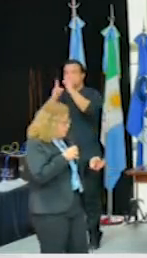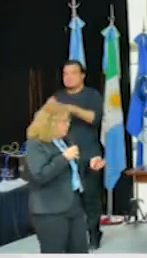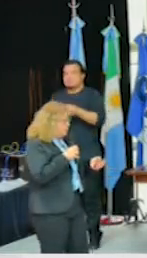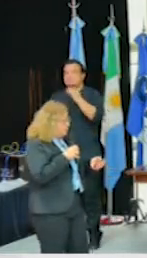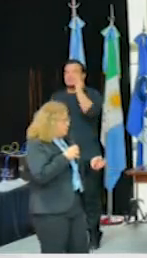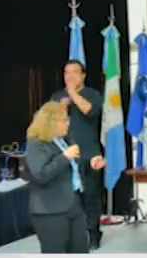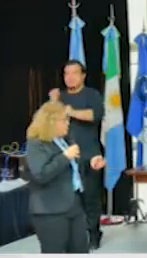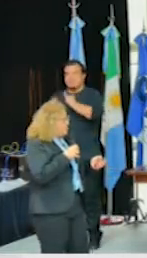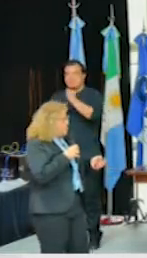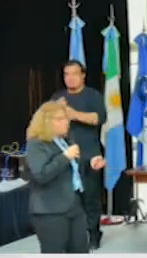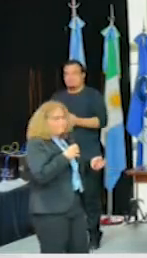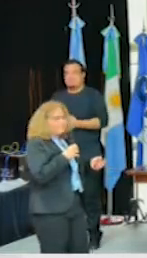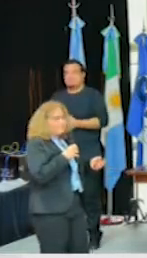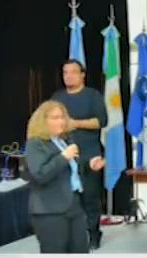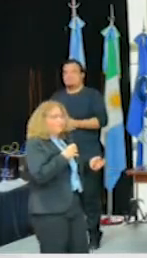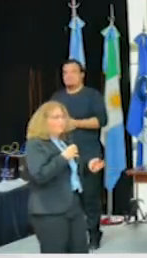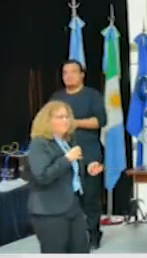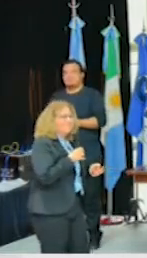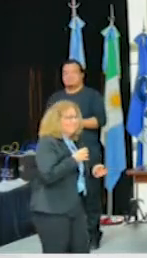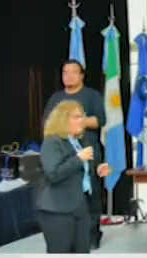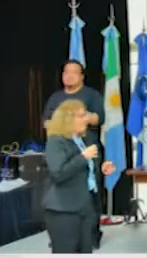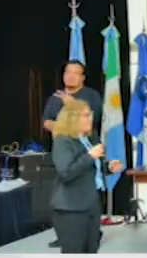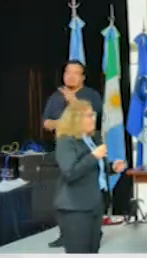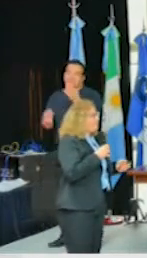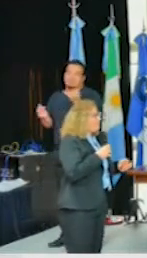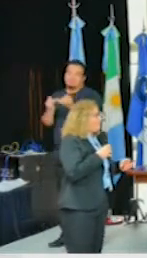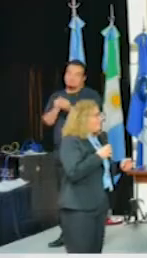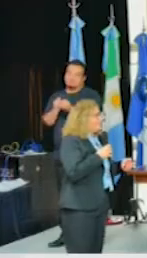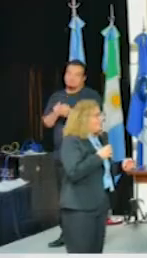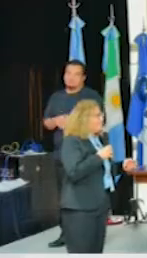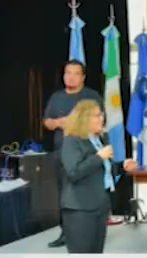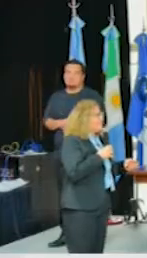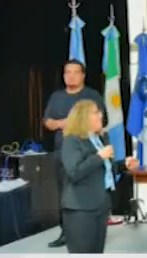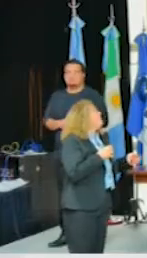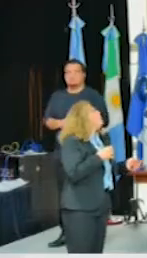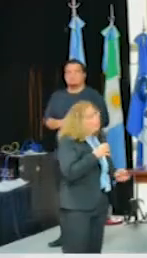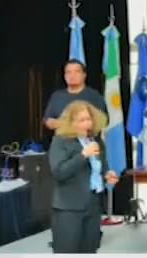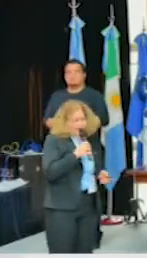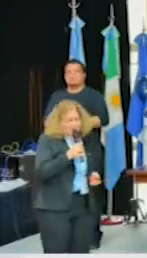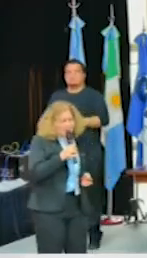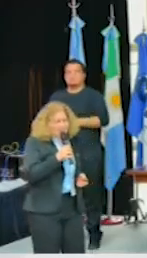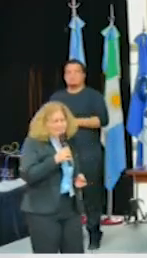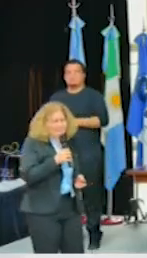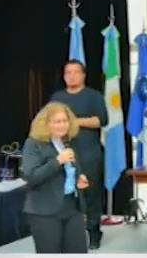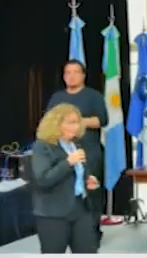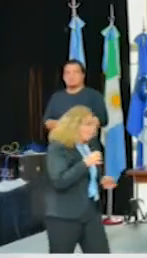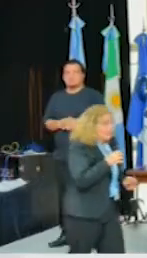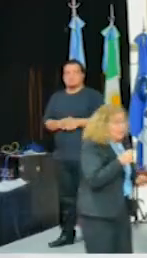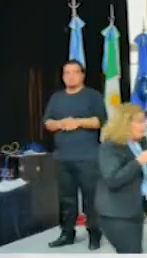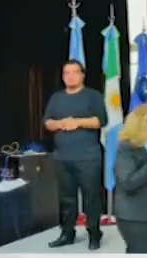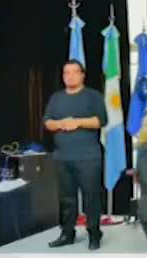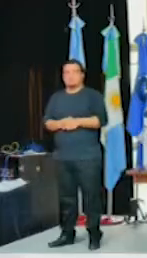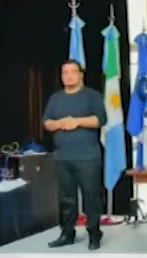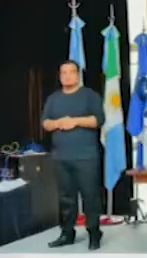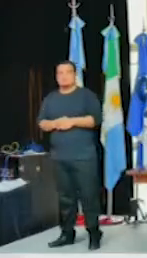hacerte una pregunta y necesito que respondas. Se casó. Enrique Carmelo Sanabria. Bueno, soy útil,